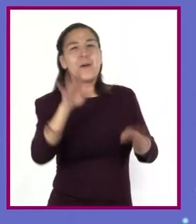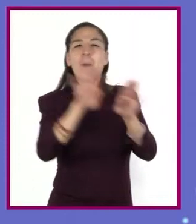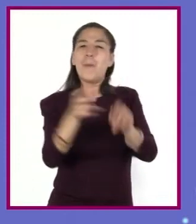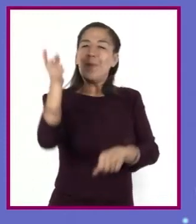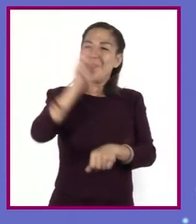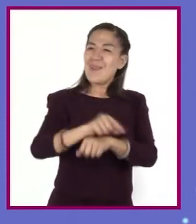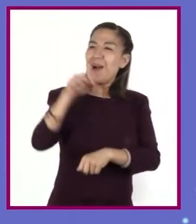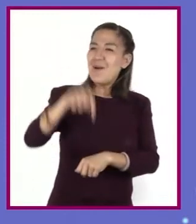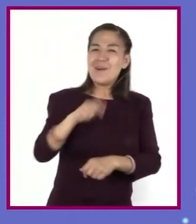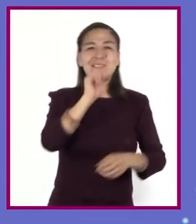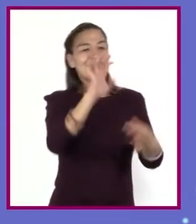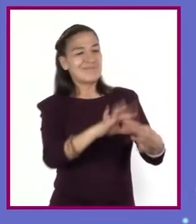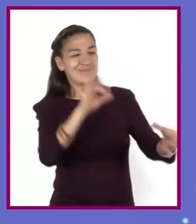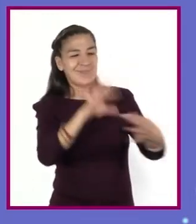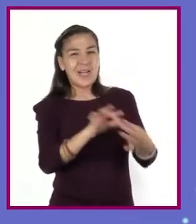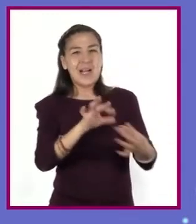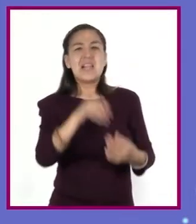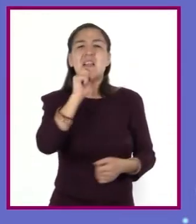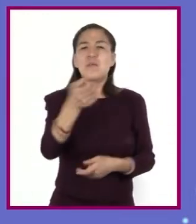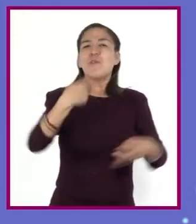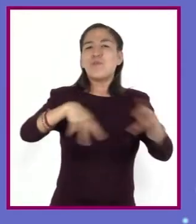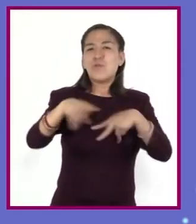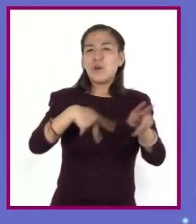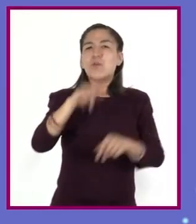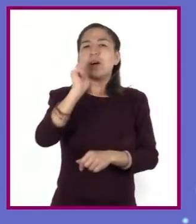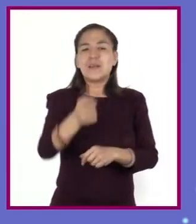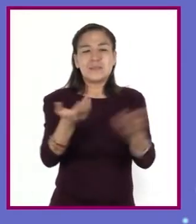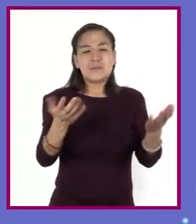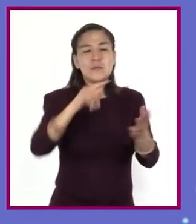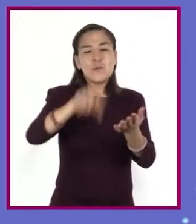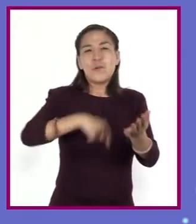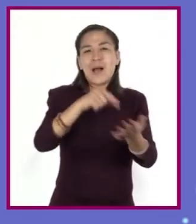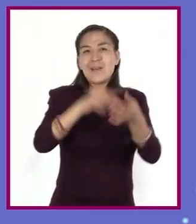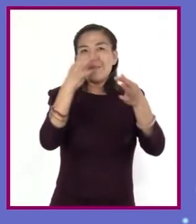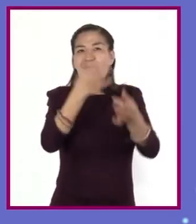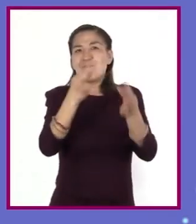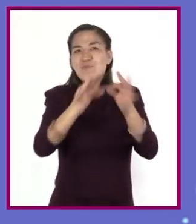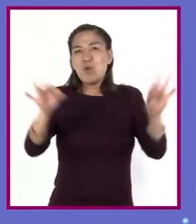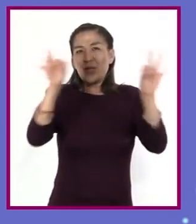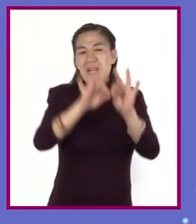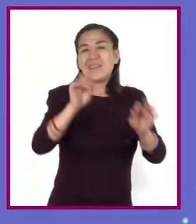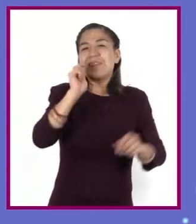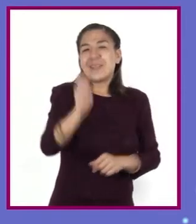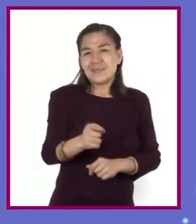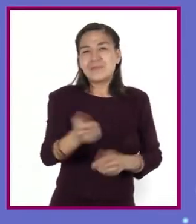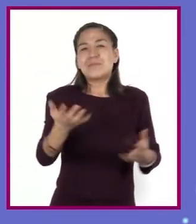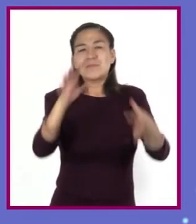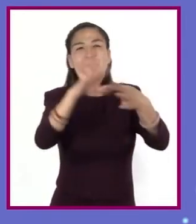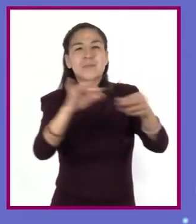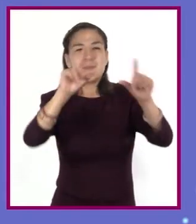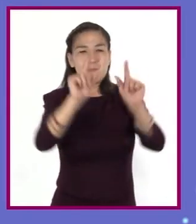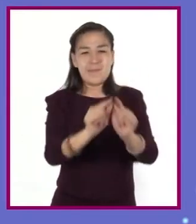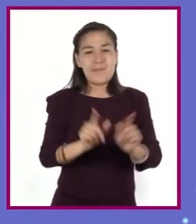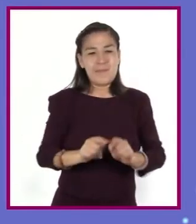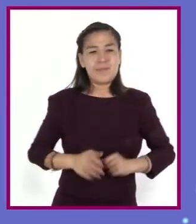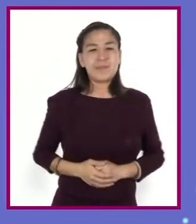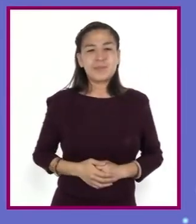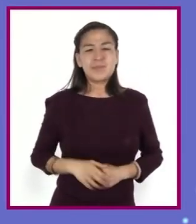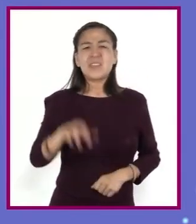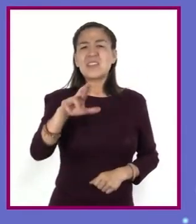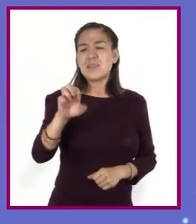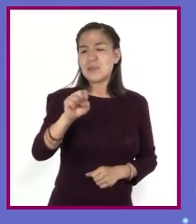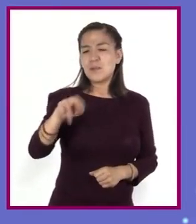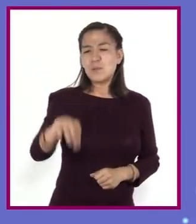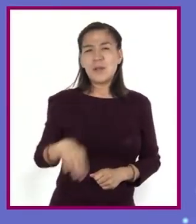día, sobre el partido de fútbol o sobre algún evento importante que hayamos tenido. Los resúmenes se clasifican básicamente en